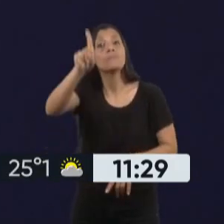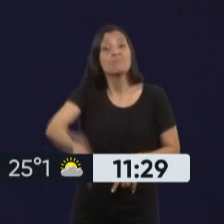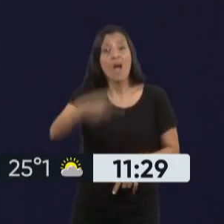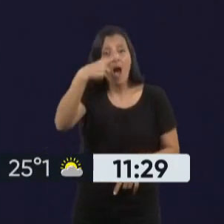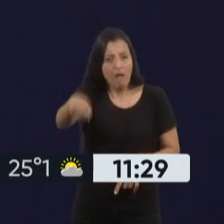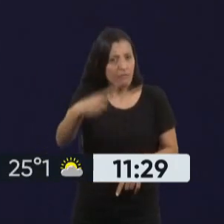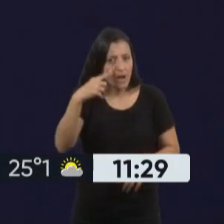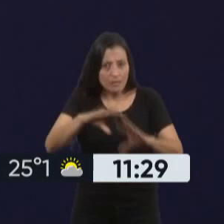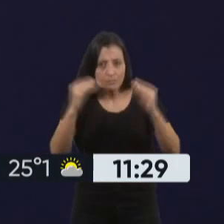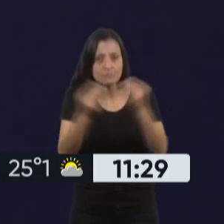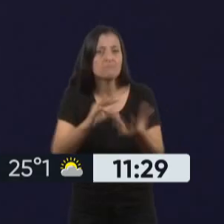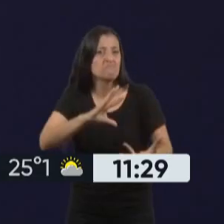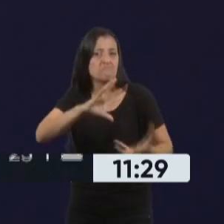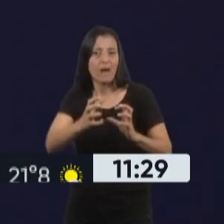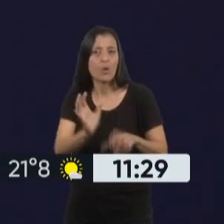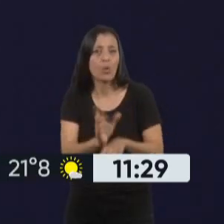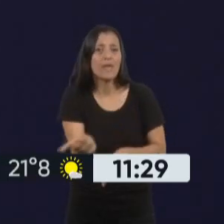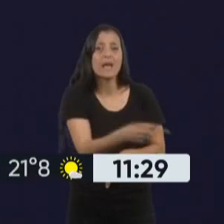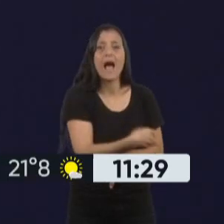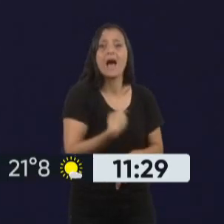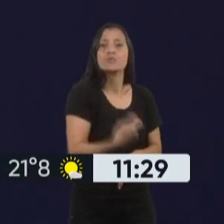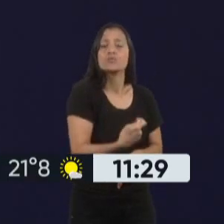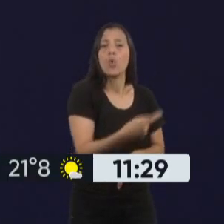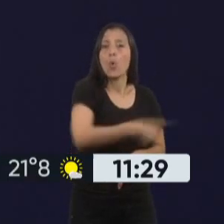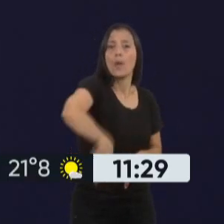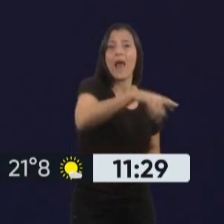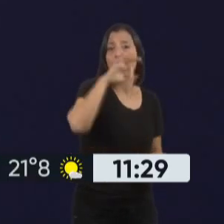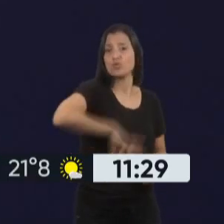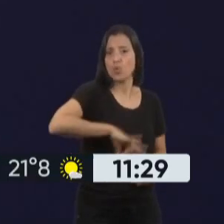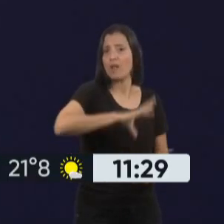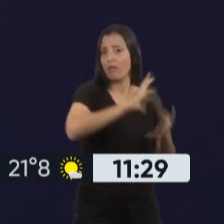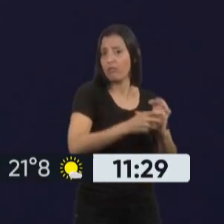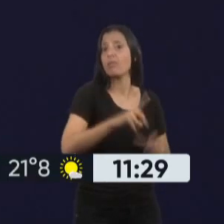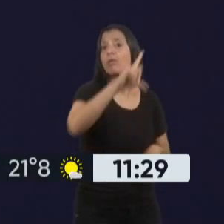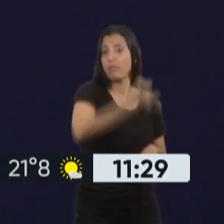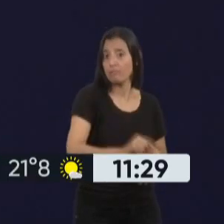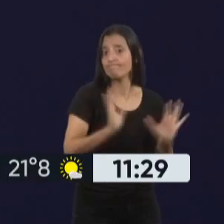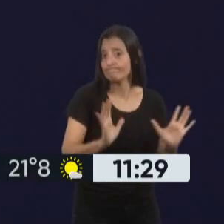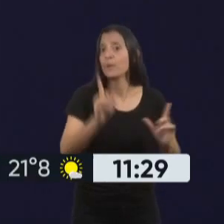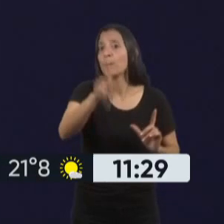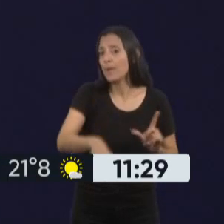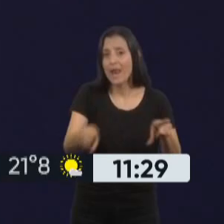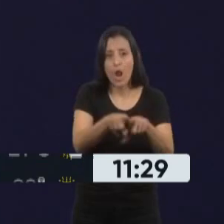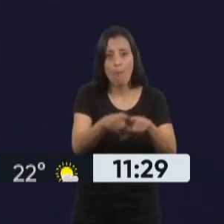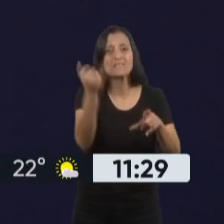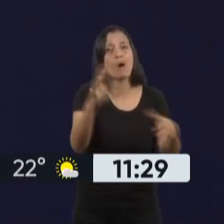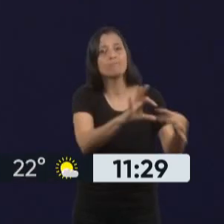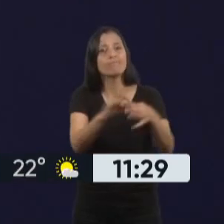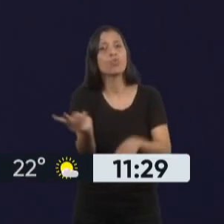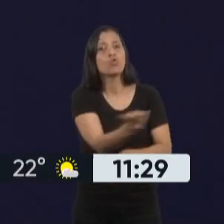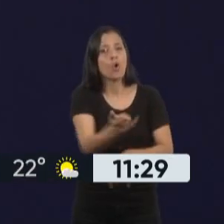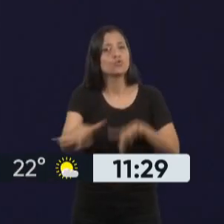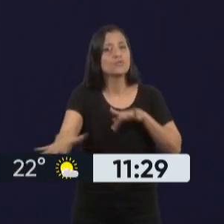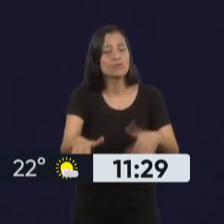después el ingreso al jubilado, o al pensionado o a los futuros. Así